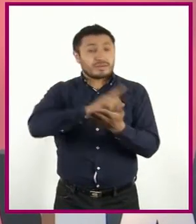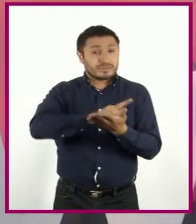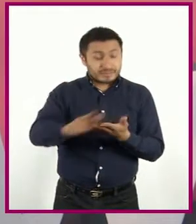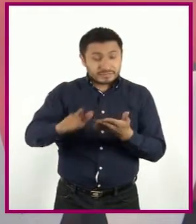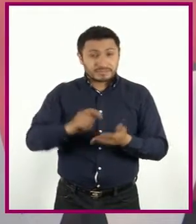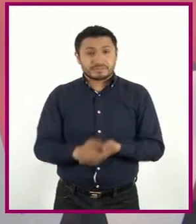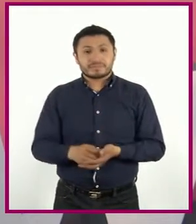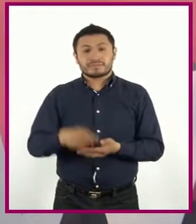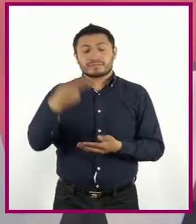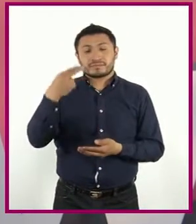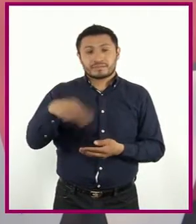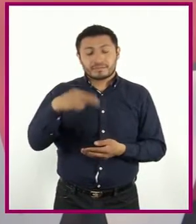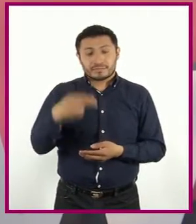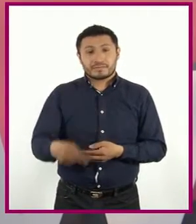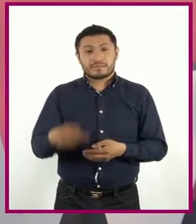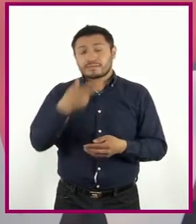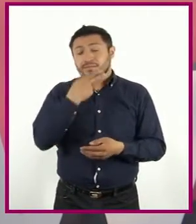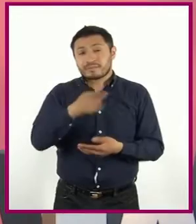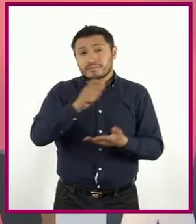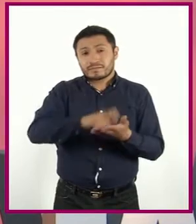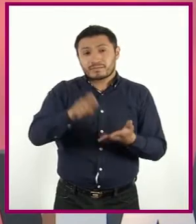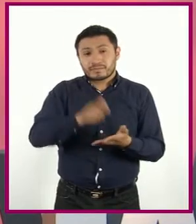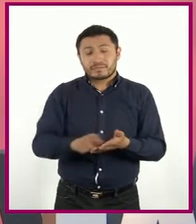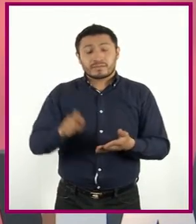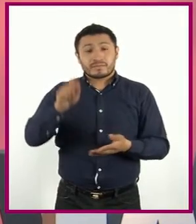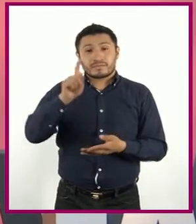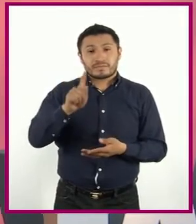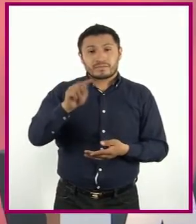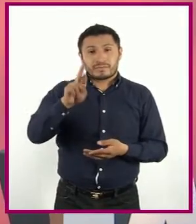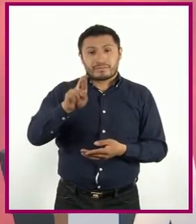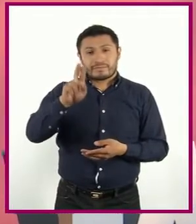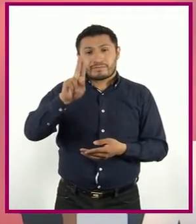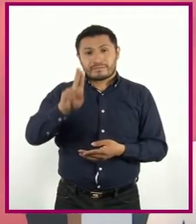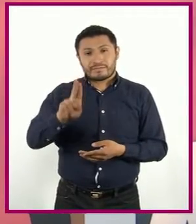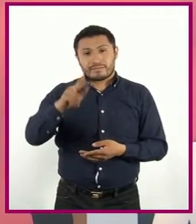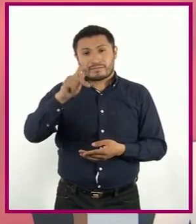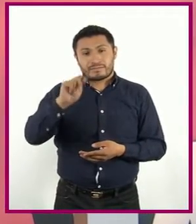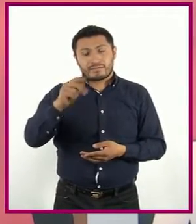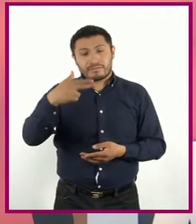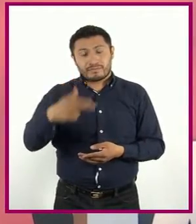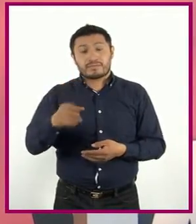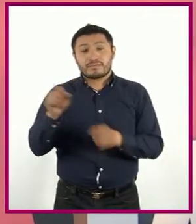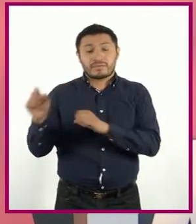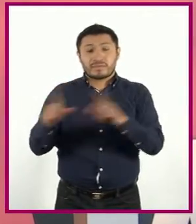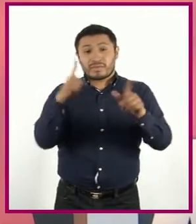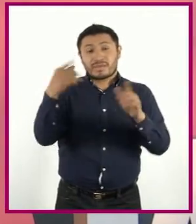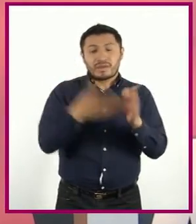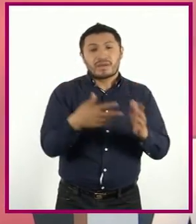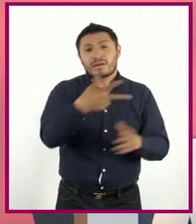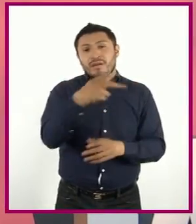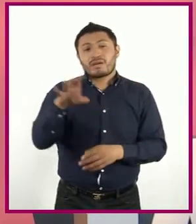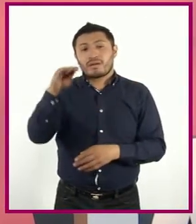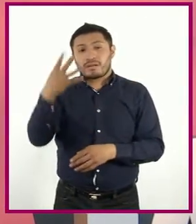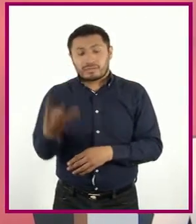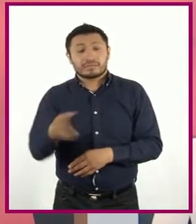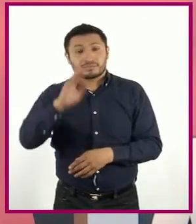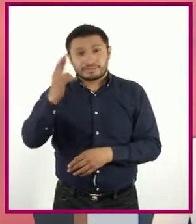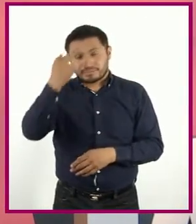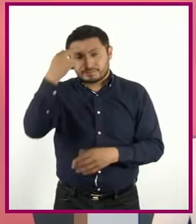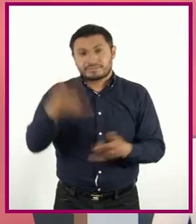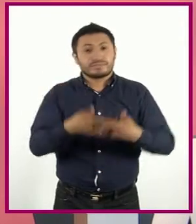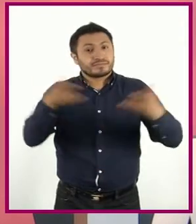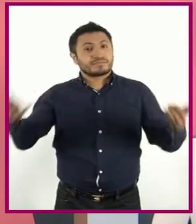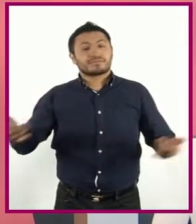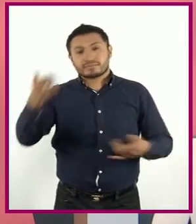Su autor es el británico Rudyard Kipling y se publicó en 1894. No olvidemos que al escuchar una